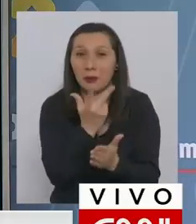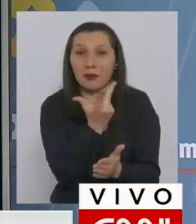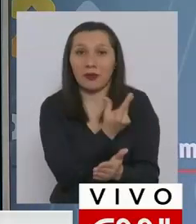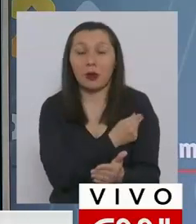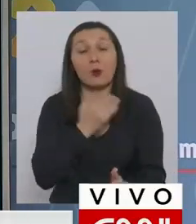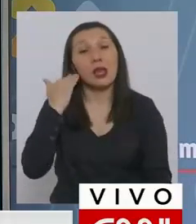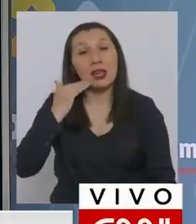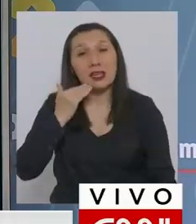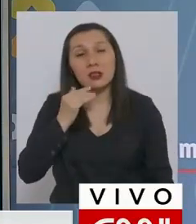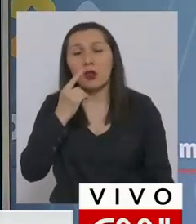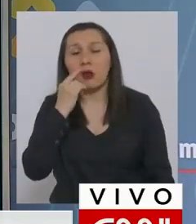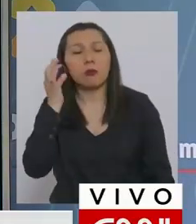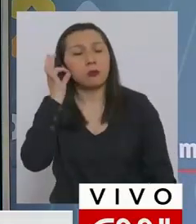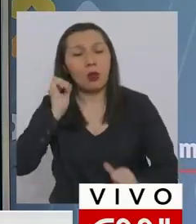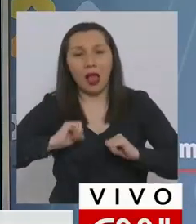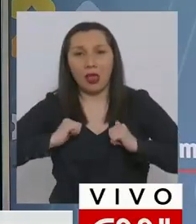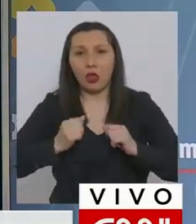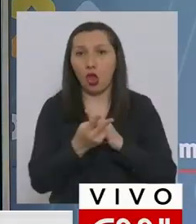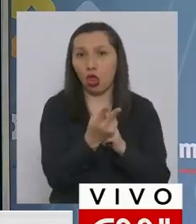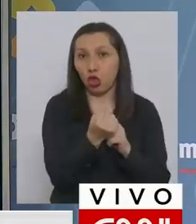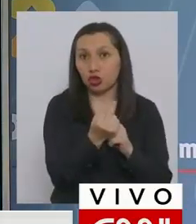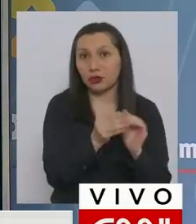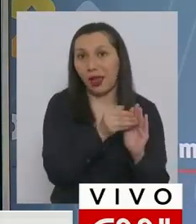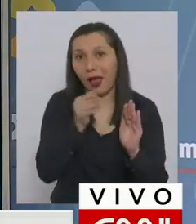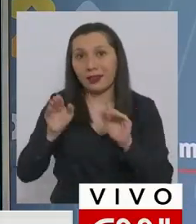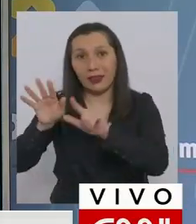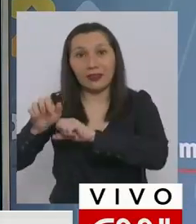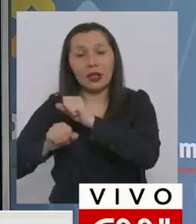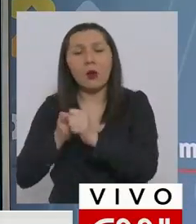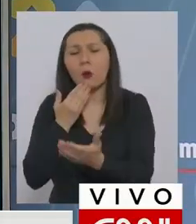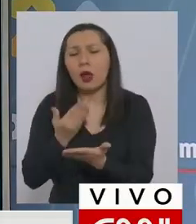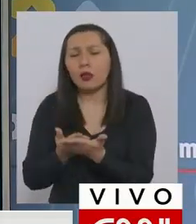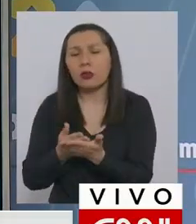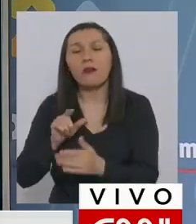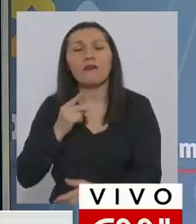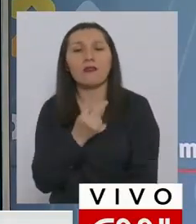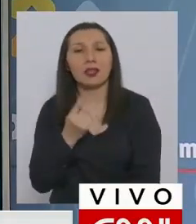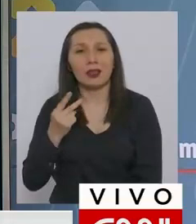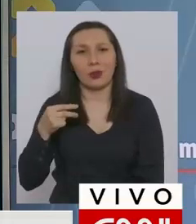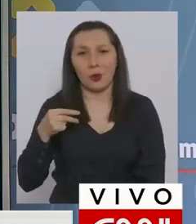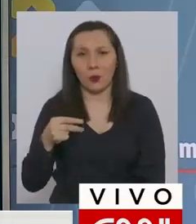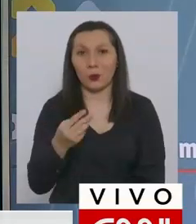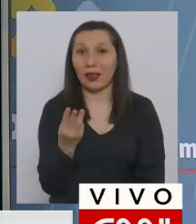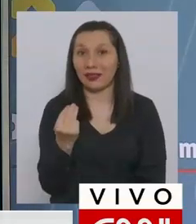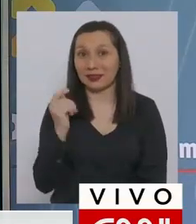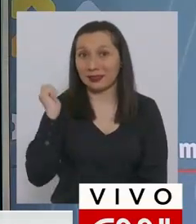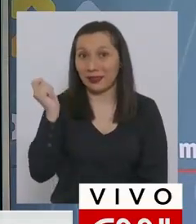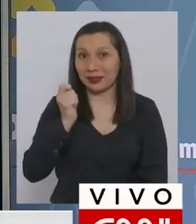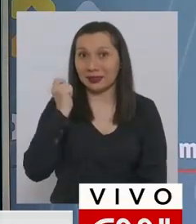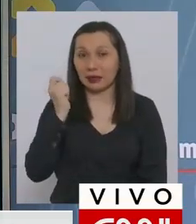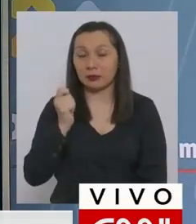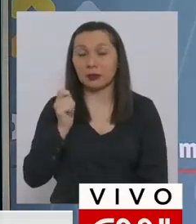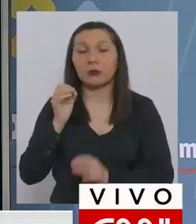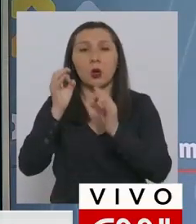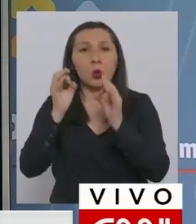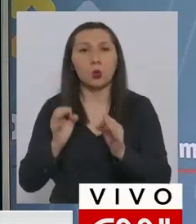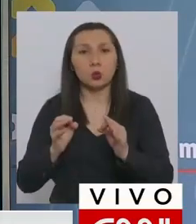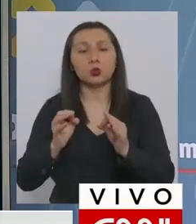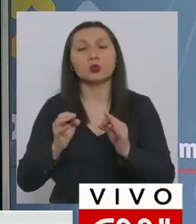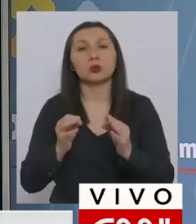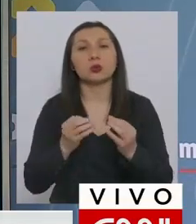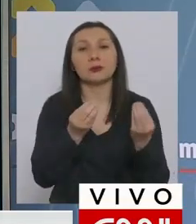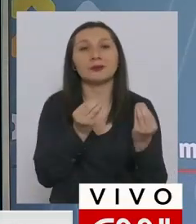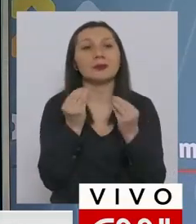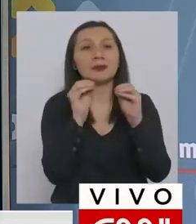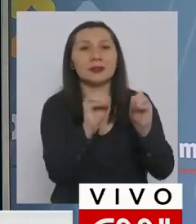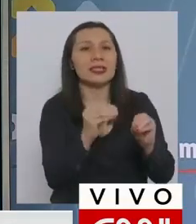notificados y validados al 16 de noviembre de este año es de 403, de los cuales 231 han